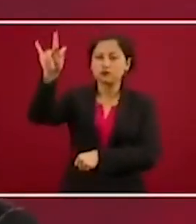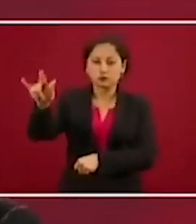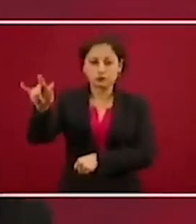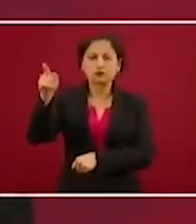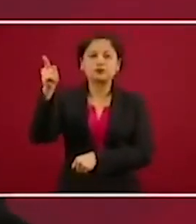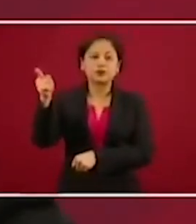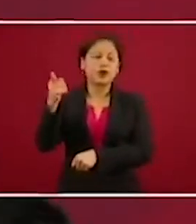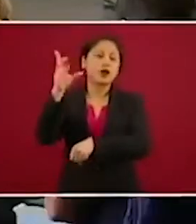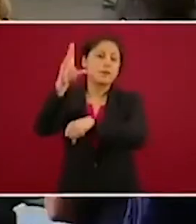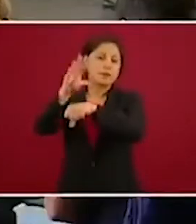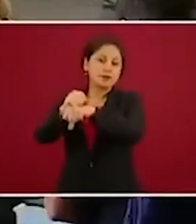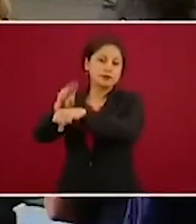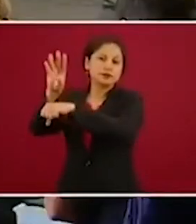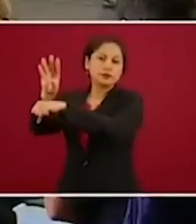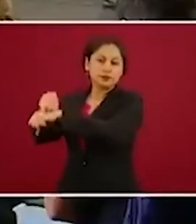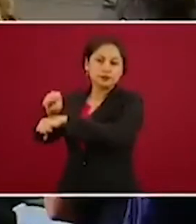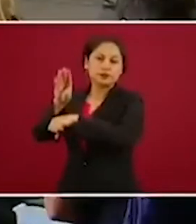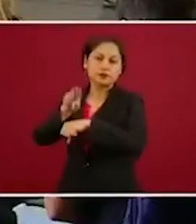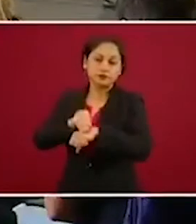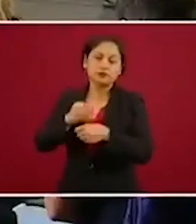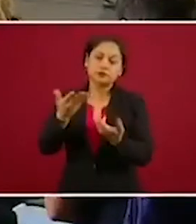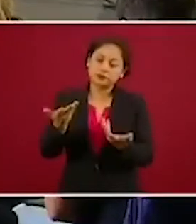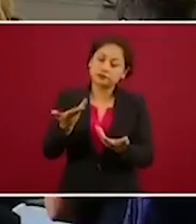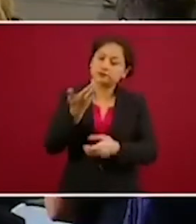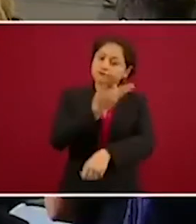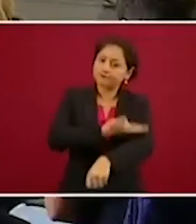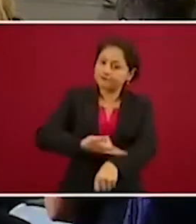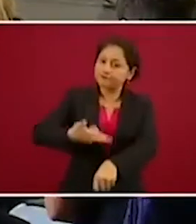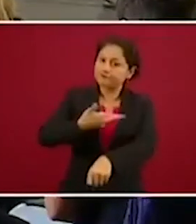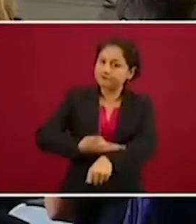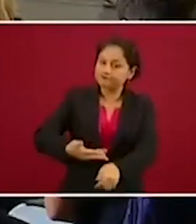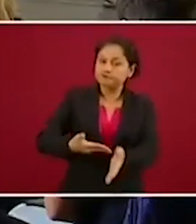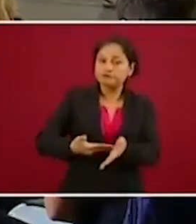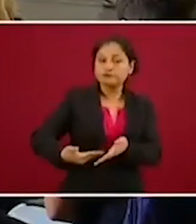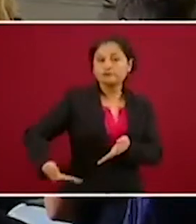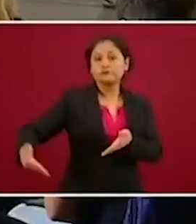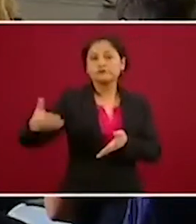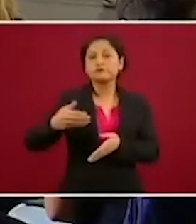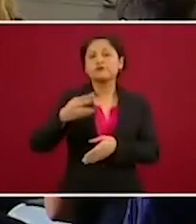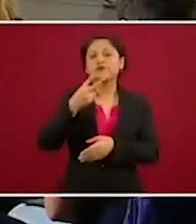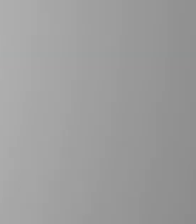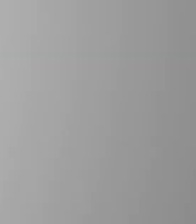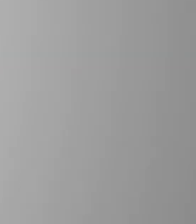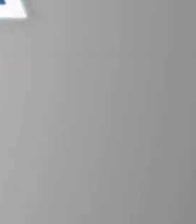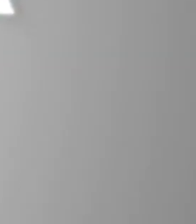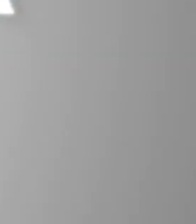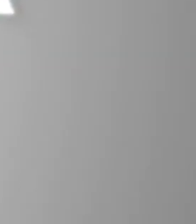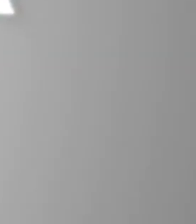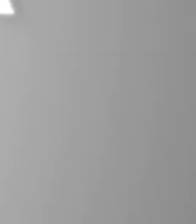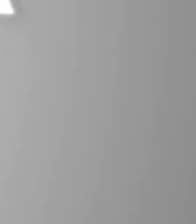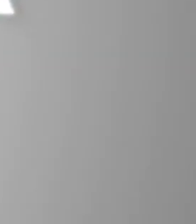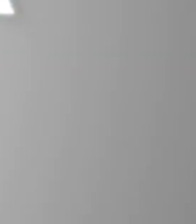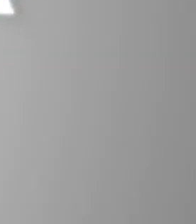esta causa que a veces toma tiempo pero eso se deriva de que así son los procesos legales dijo ebrard